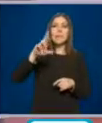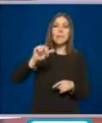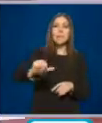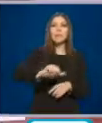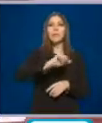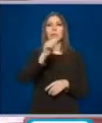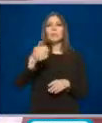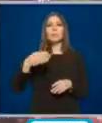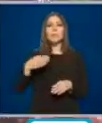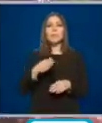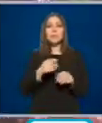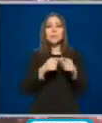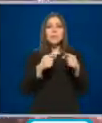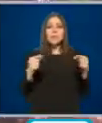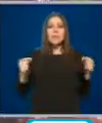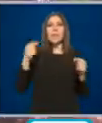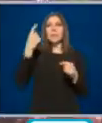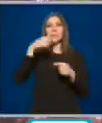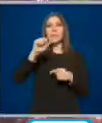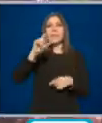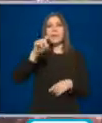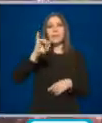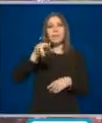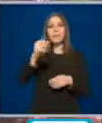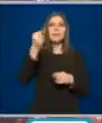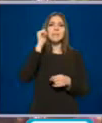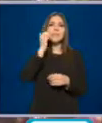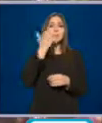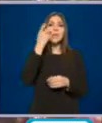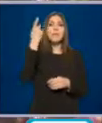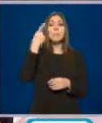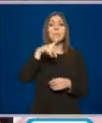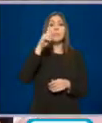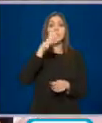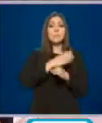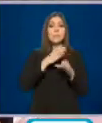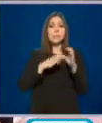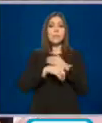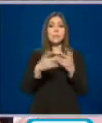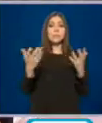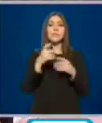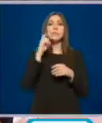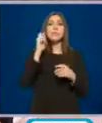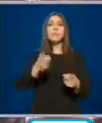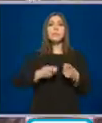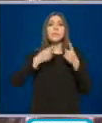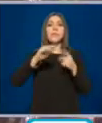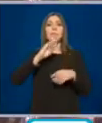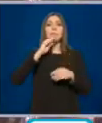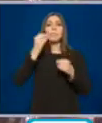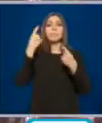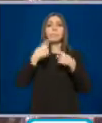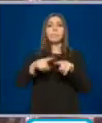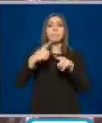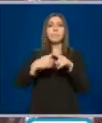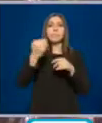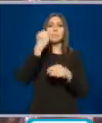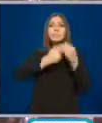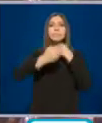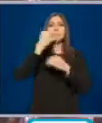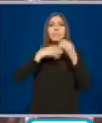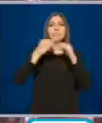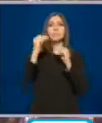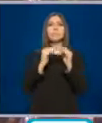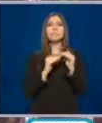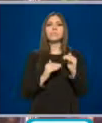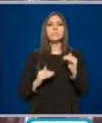dan sardinas, o sea, es muy común las sardinas, y entonces lo único que hacemos es llenar a las mamás de tantas calorías